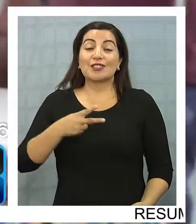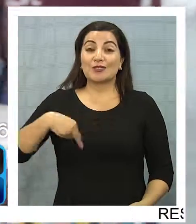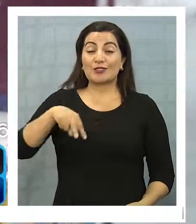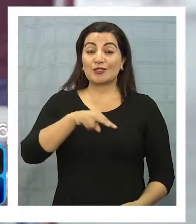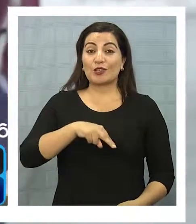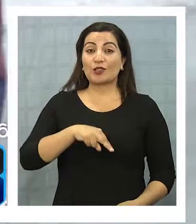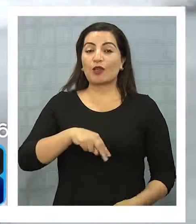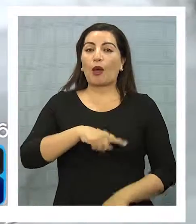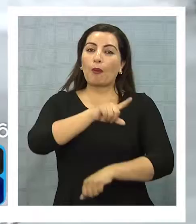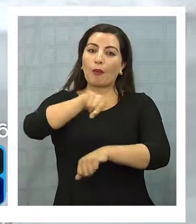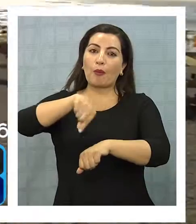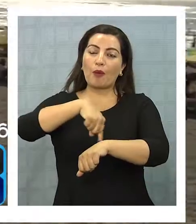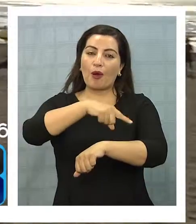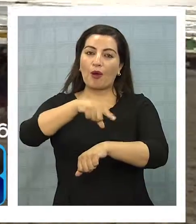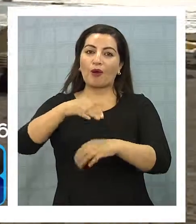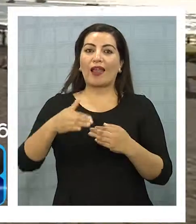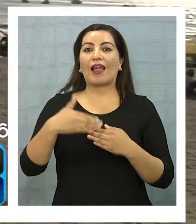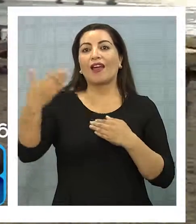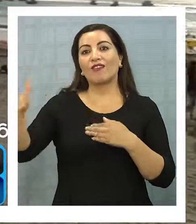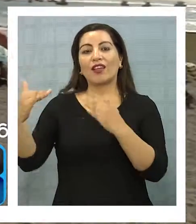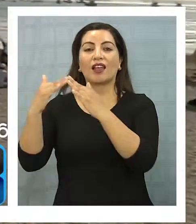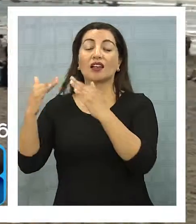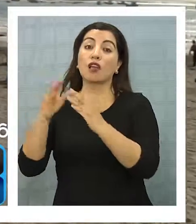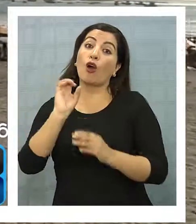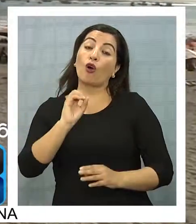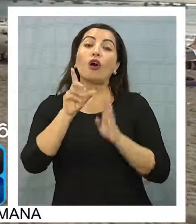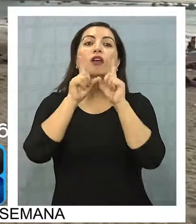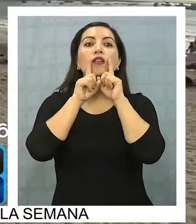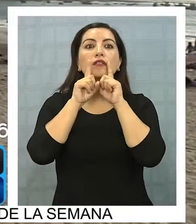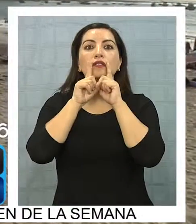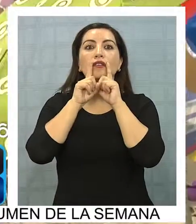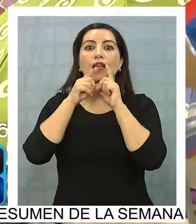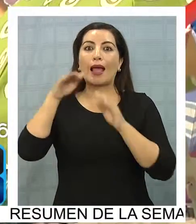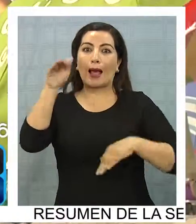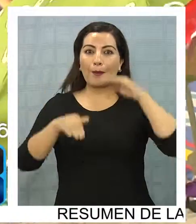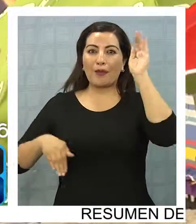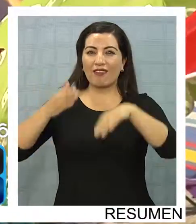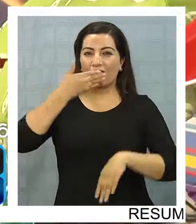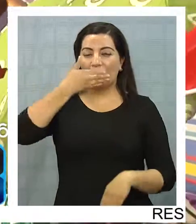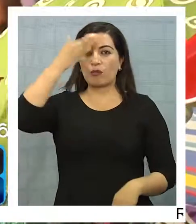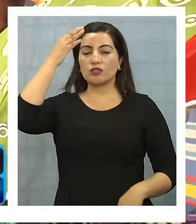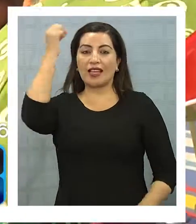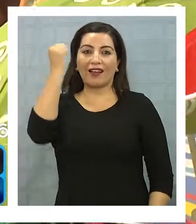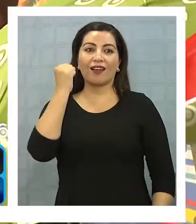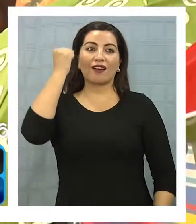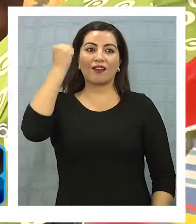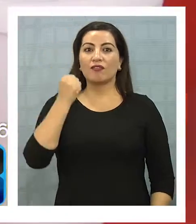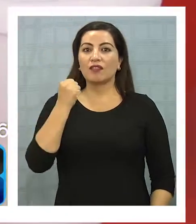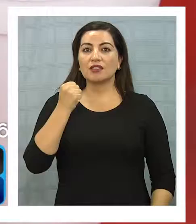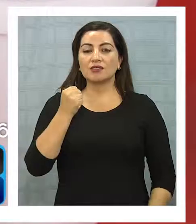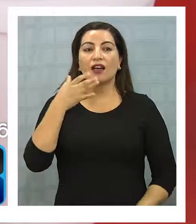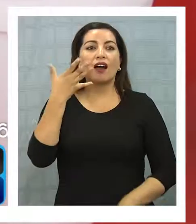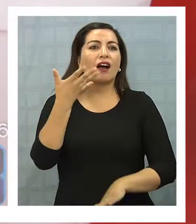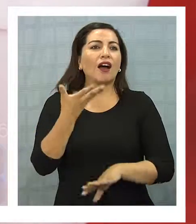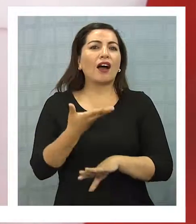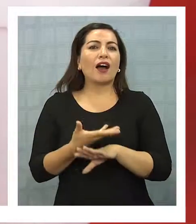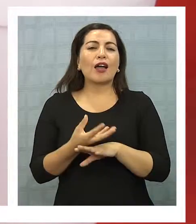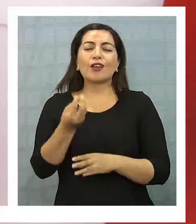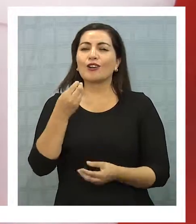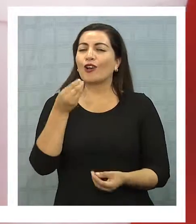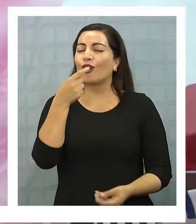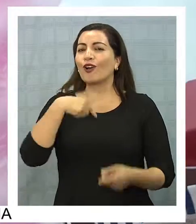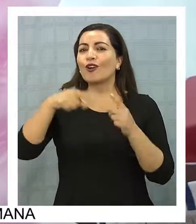varias horas fuera de casa o del hotel pero en nuestra playa más famosa, Cabancha, las opciones para degustar algunos productos